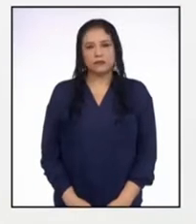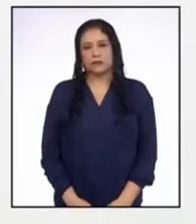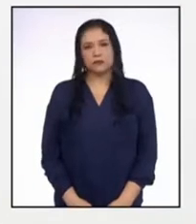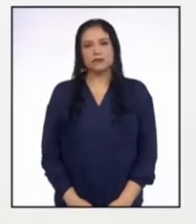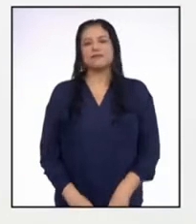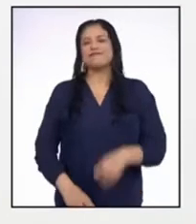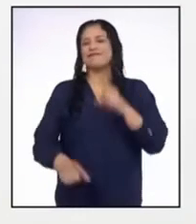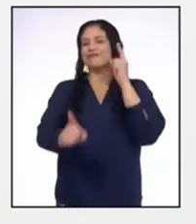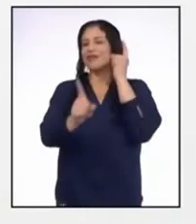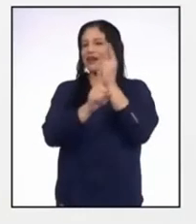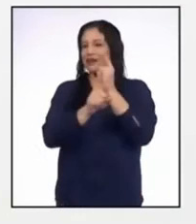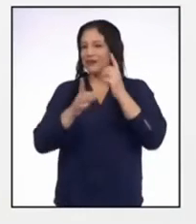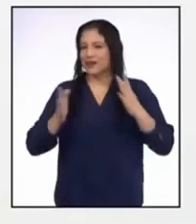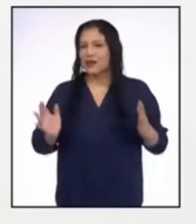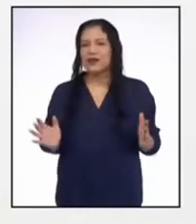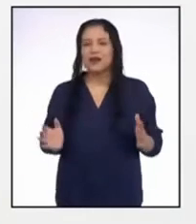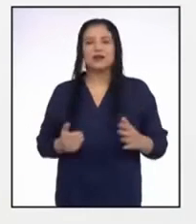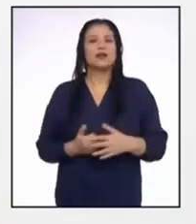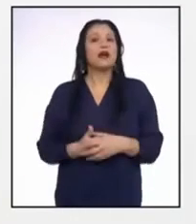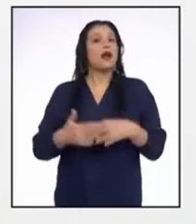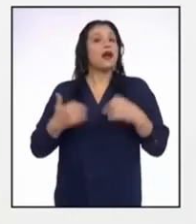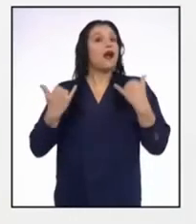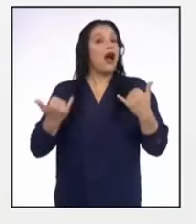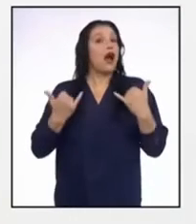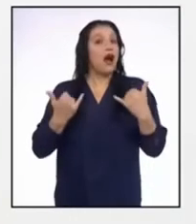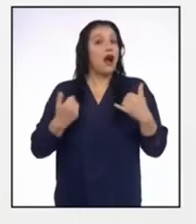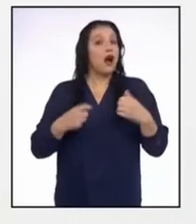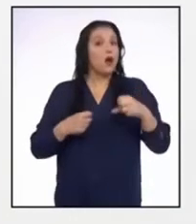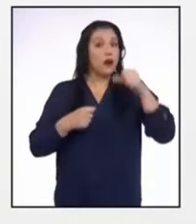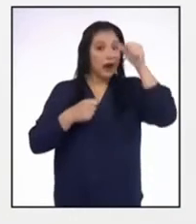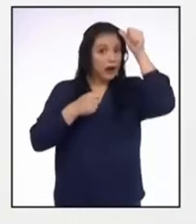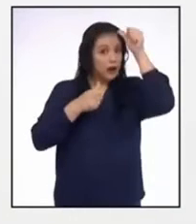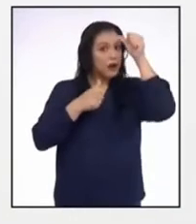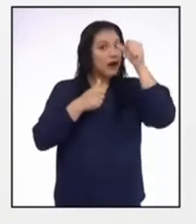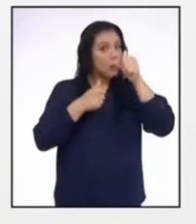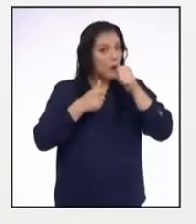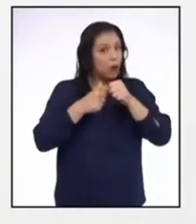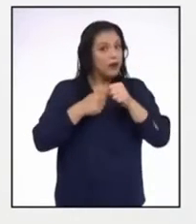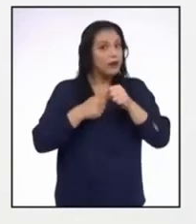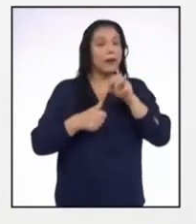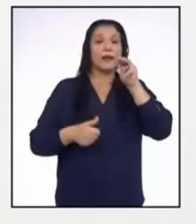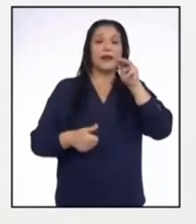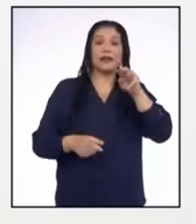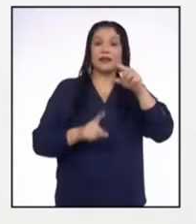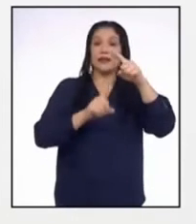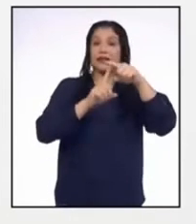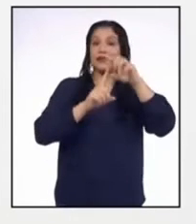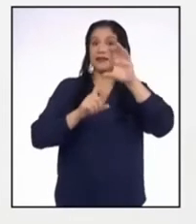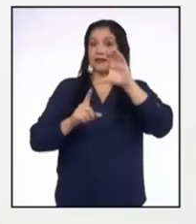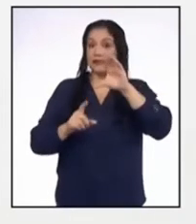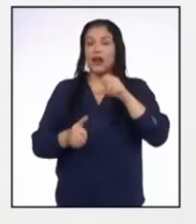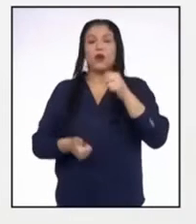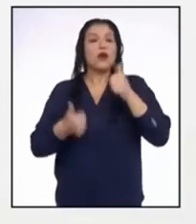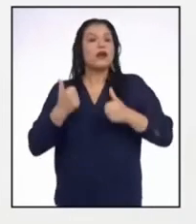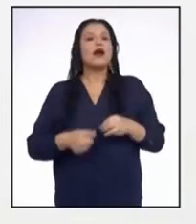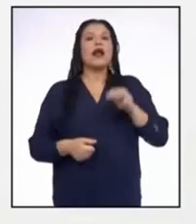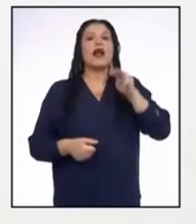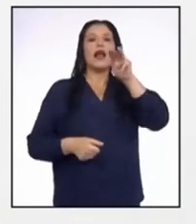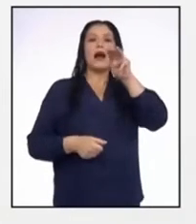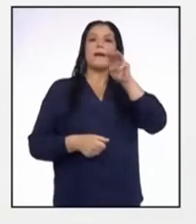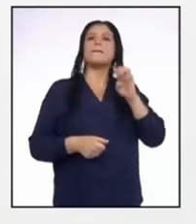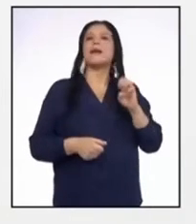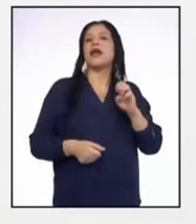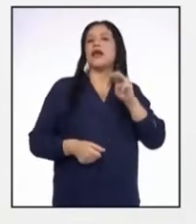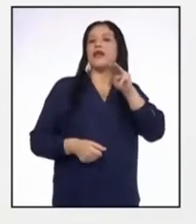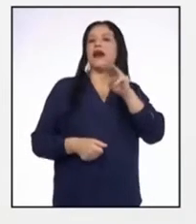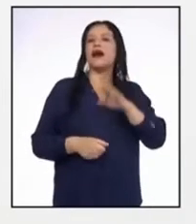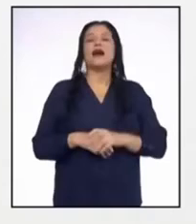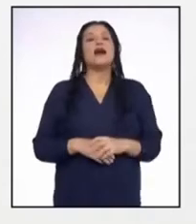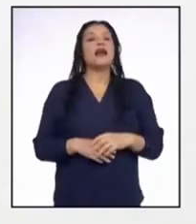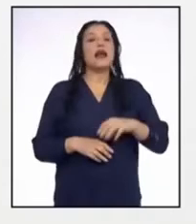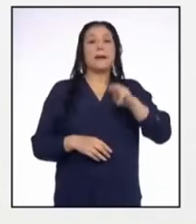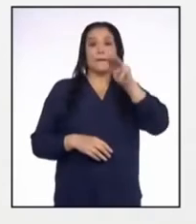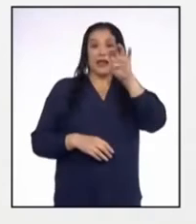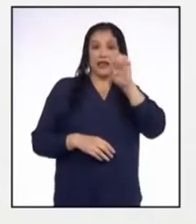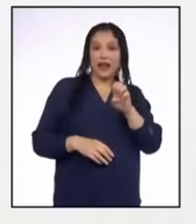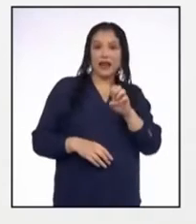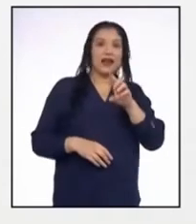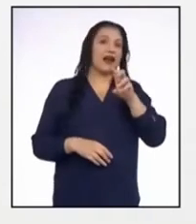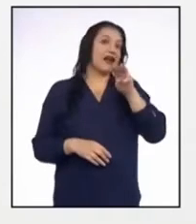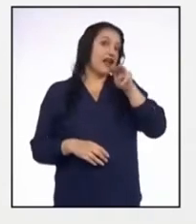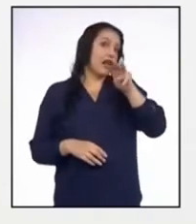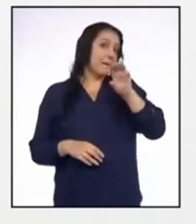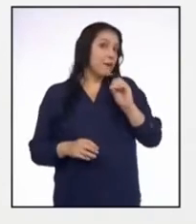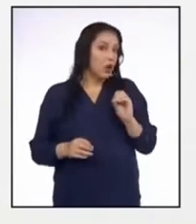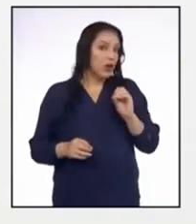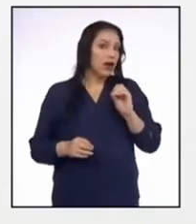Es correcto. Ahora, ¿recuerdan las medidas de tendencia central que son la media aritmética, la mediana y la moda? Pero